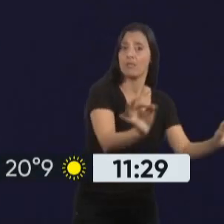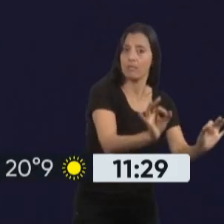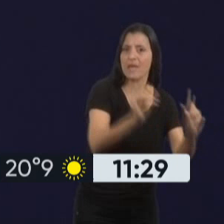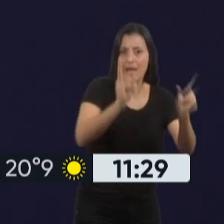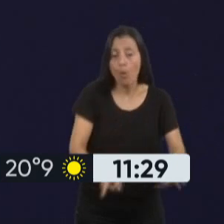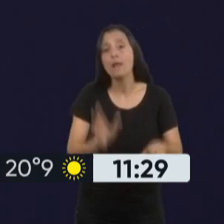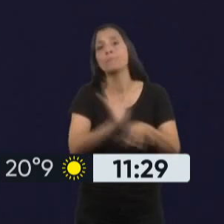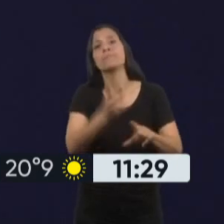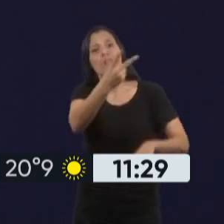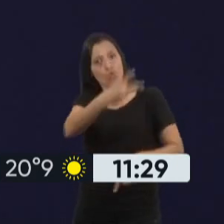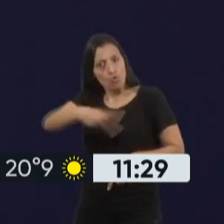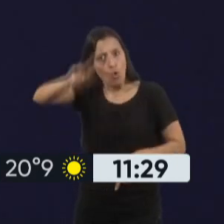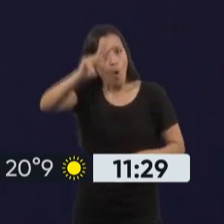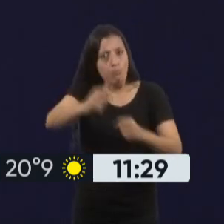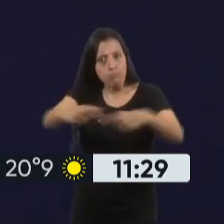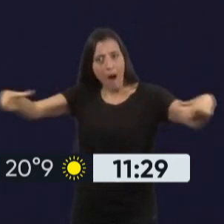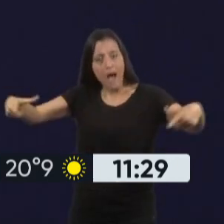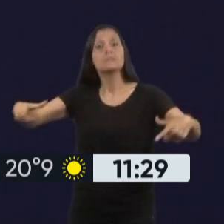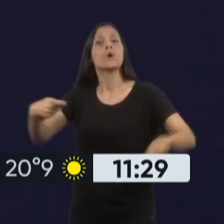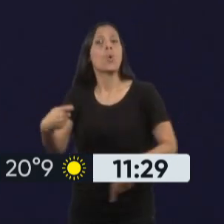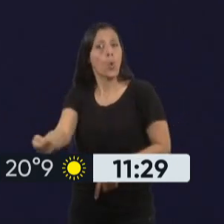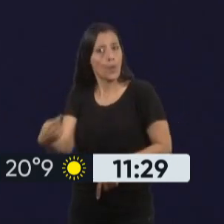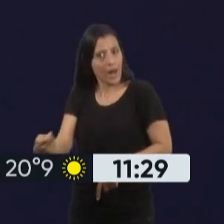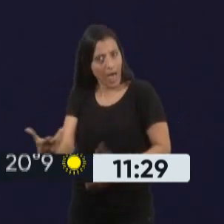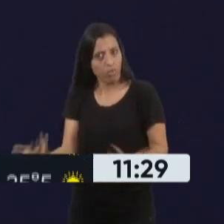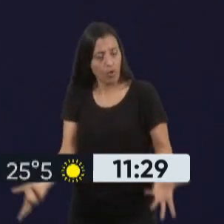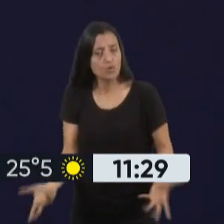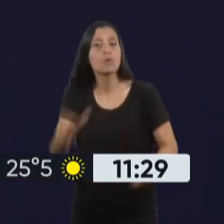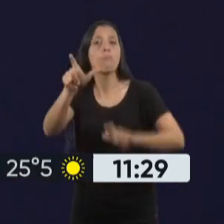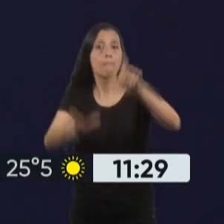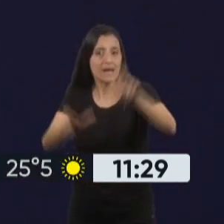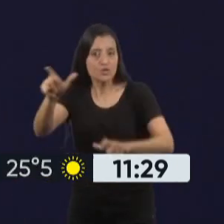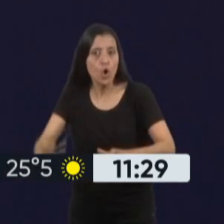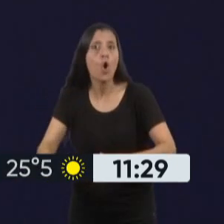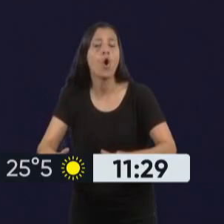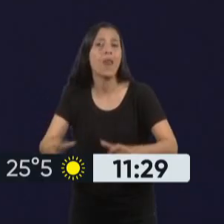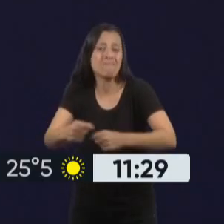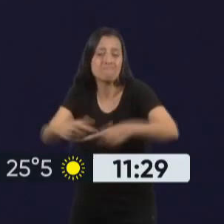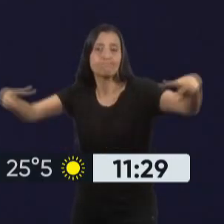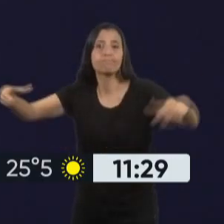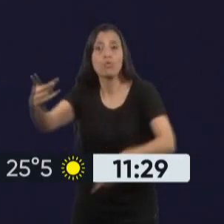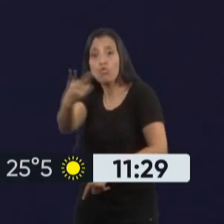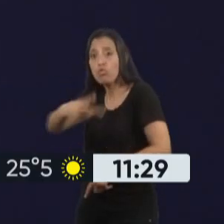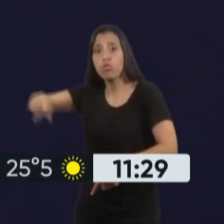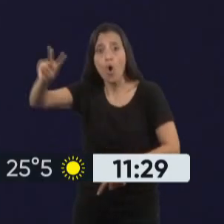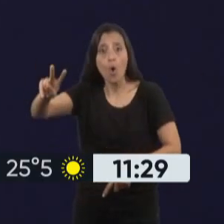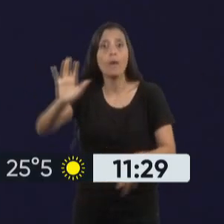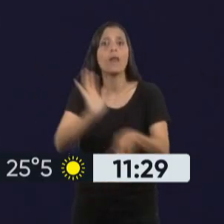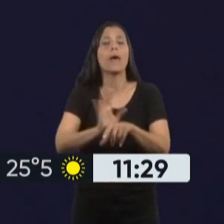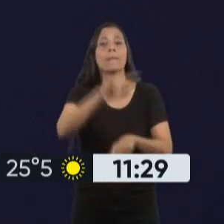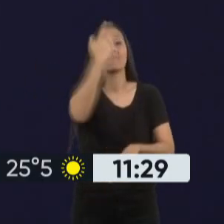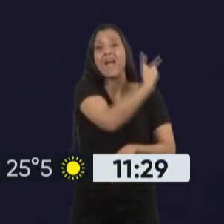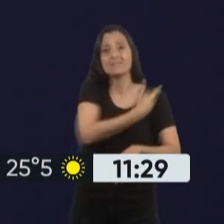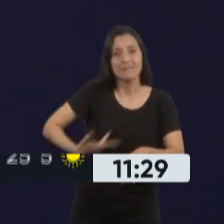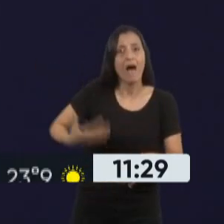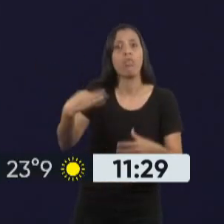prácticamente duplicado el sistema de personas que debían ser soportados por esas transferencias, o sea, cuando vos